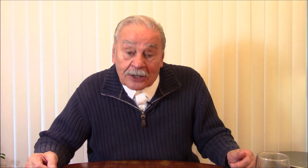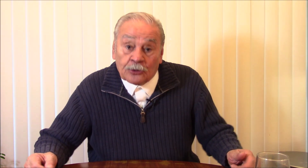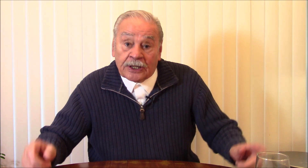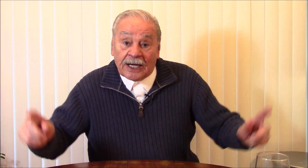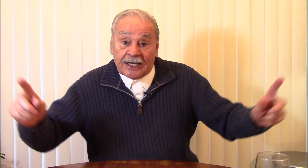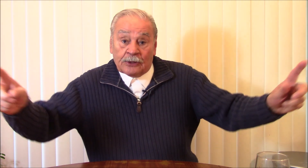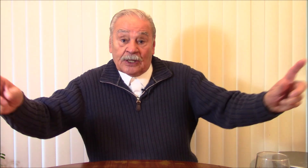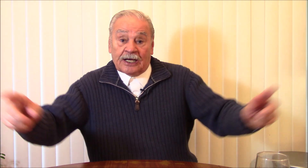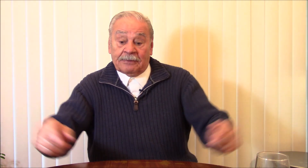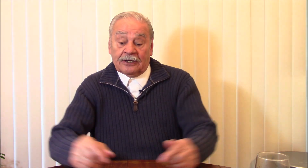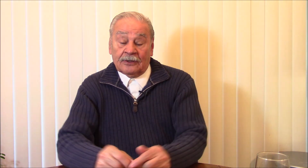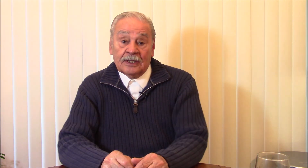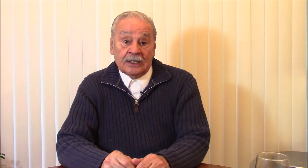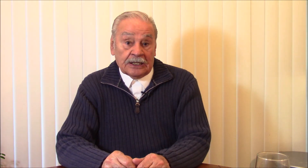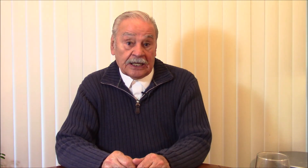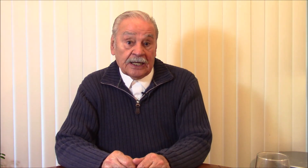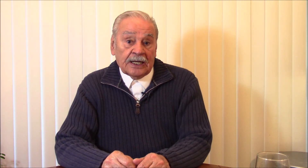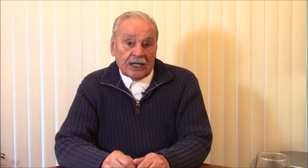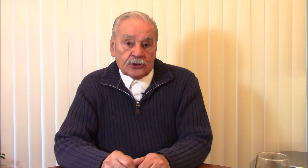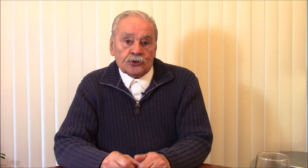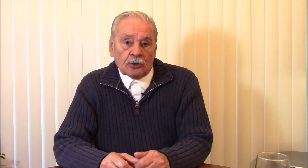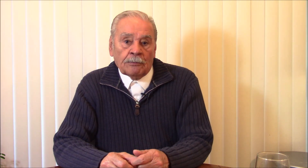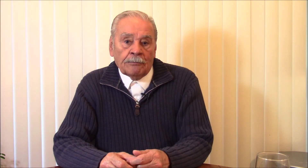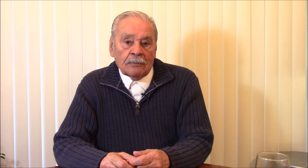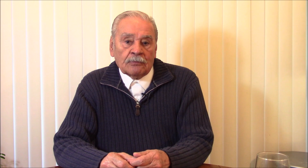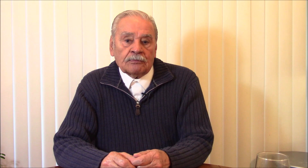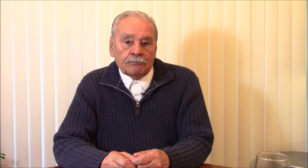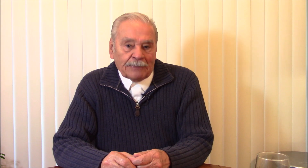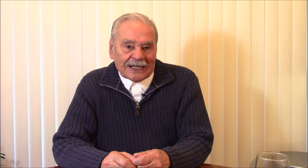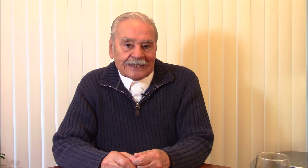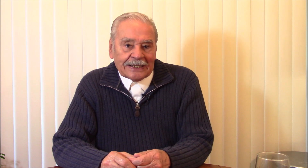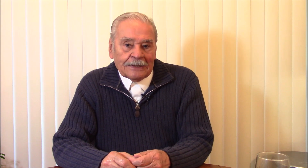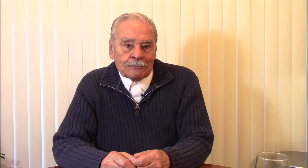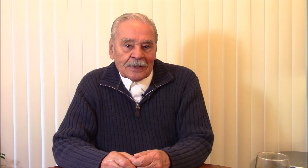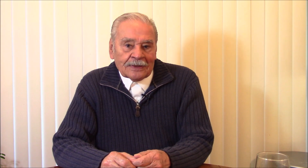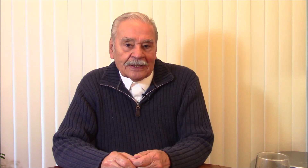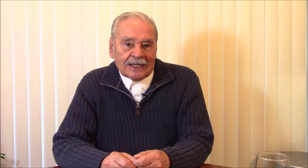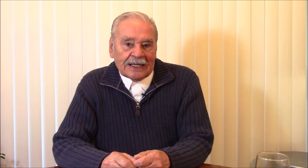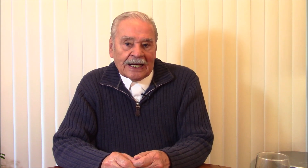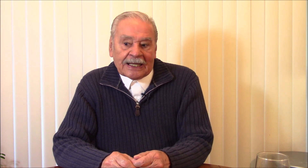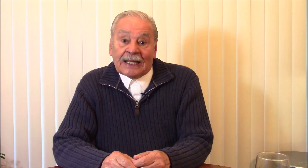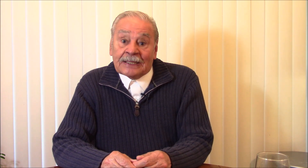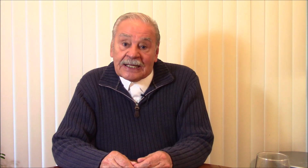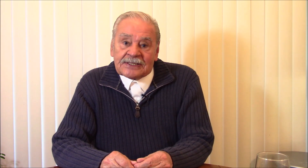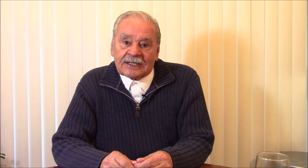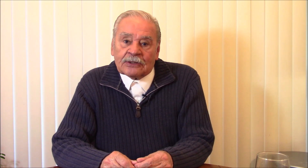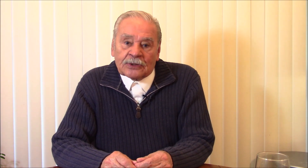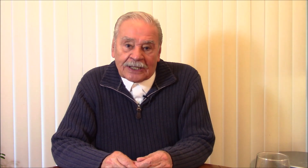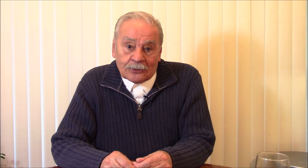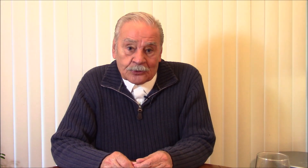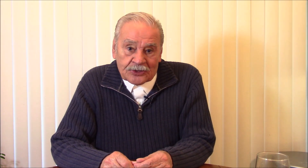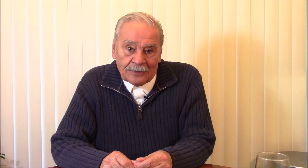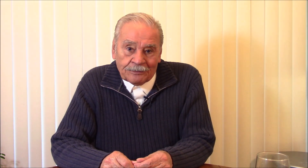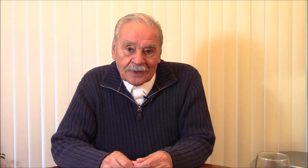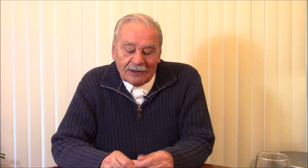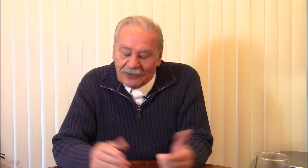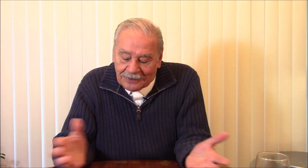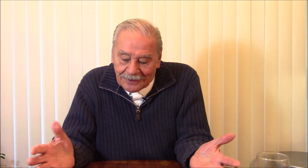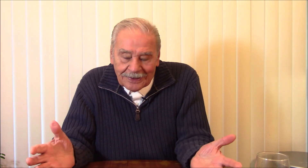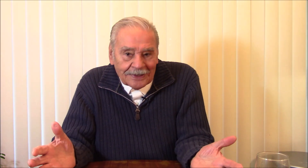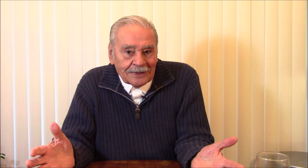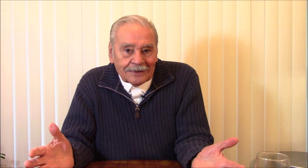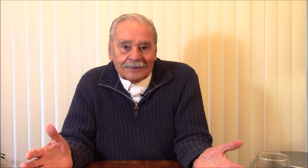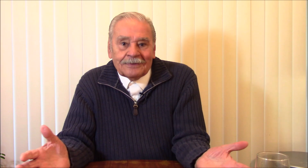de hermanos que han quedado en el camino y que ellos son parte de la grandeza de nuestra lucha. En